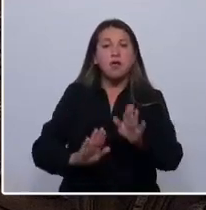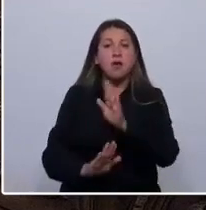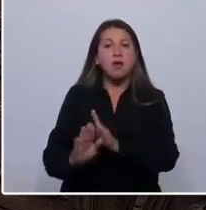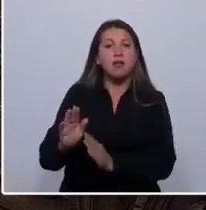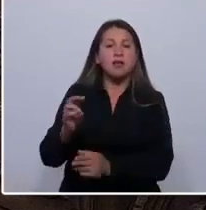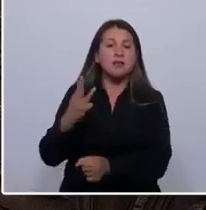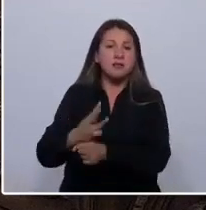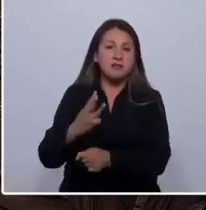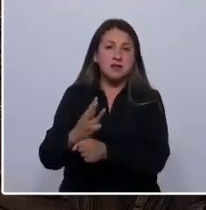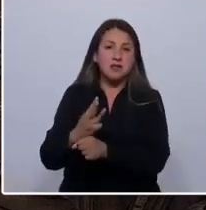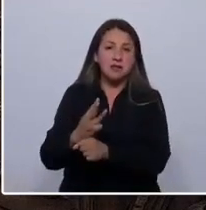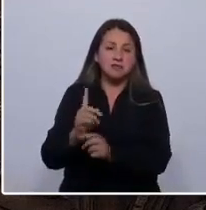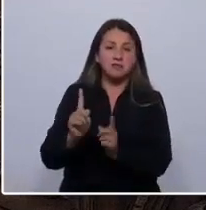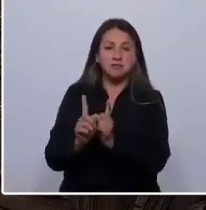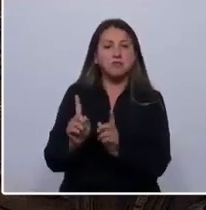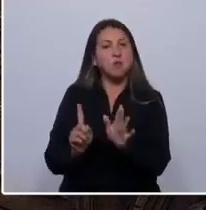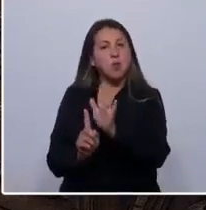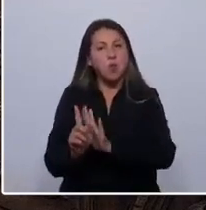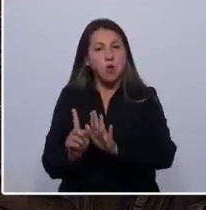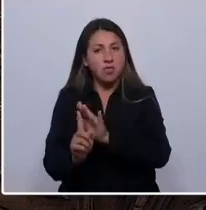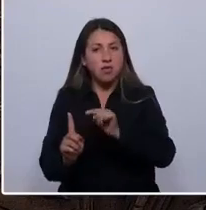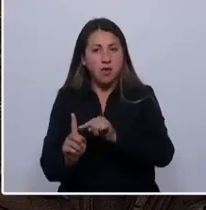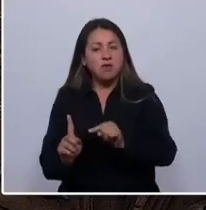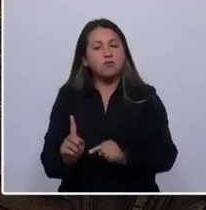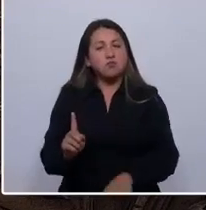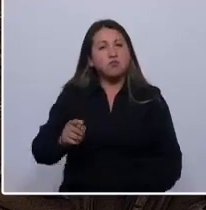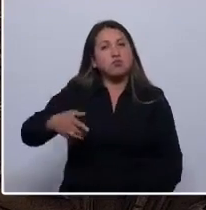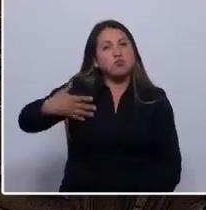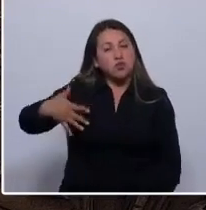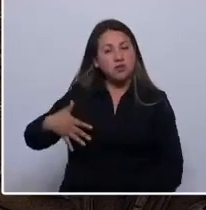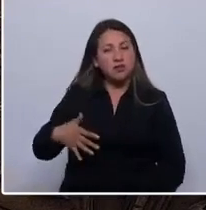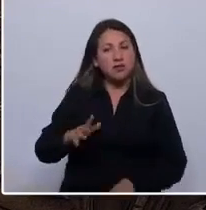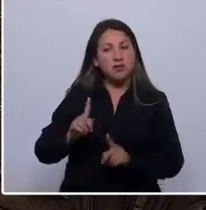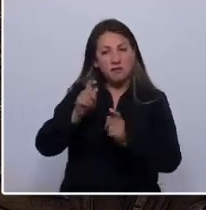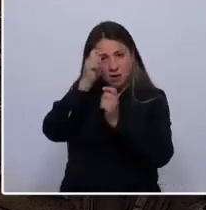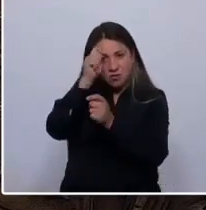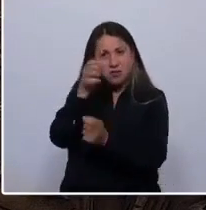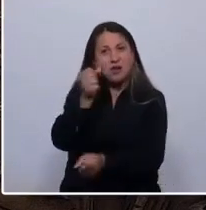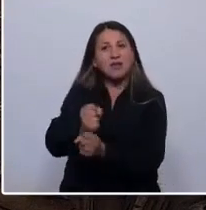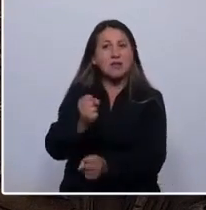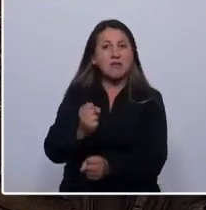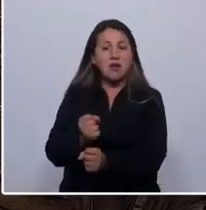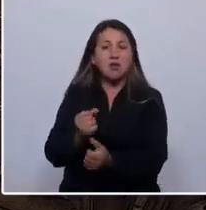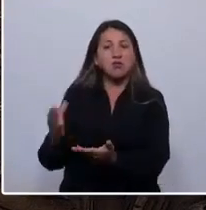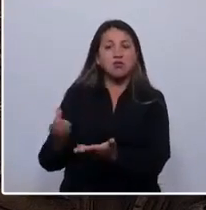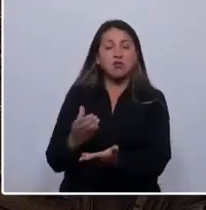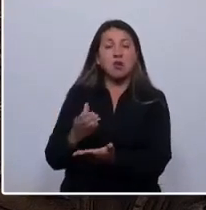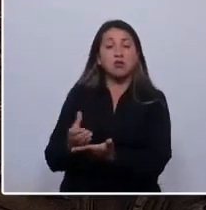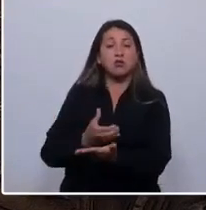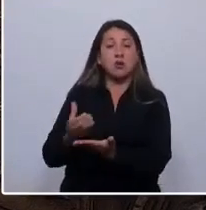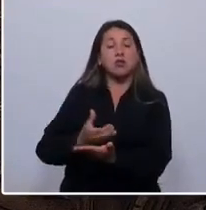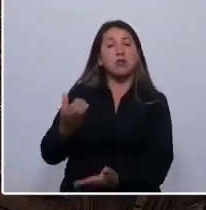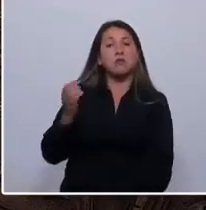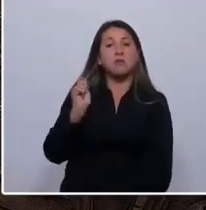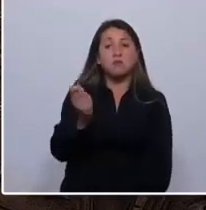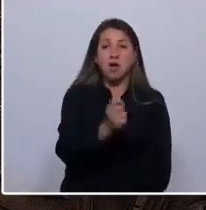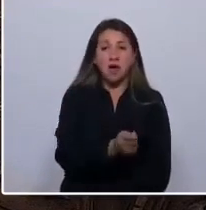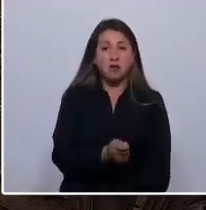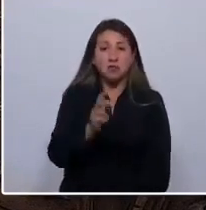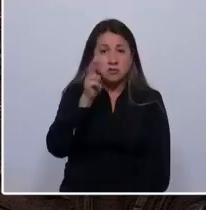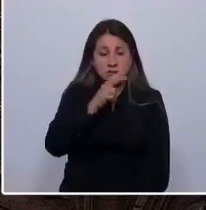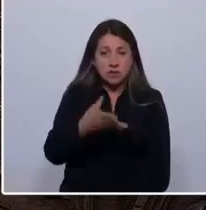mayor. Es fundamental que se reconozca el trabajo no remunerado en nuestra cultura. Es la